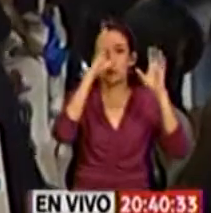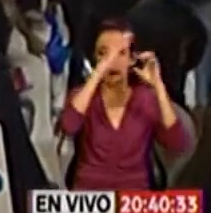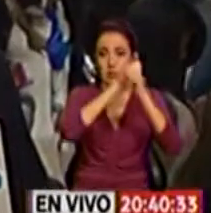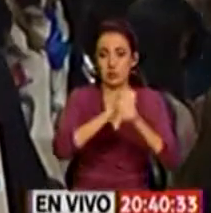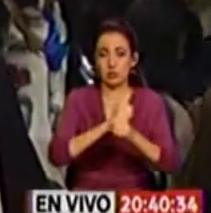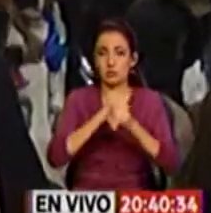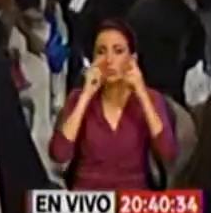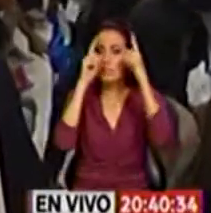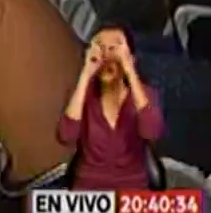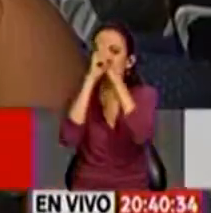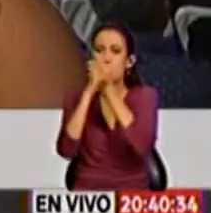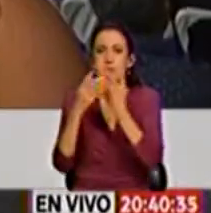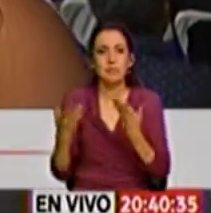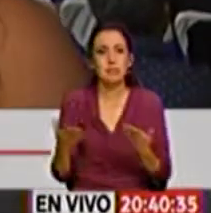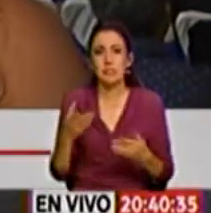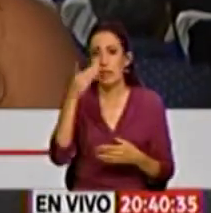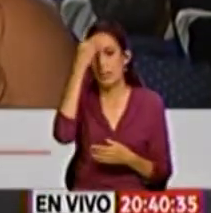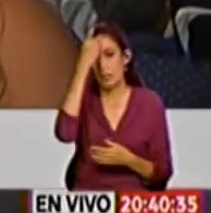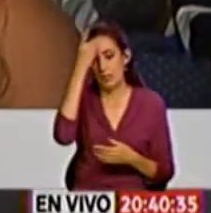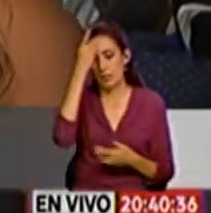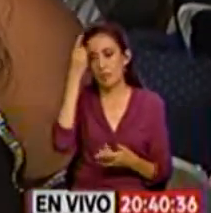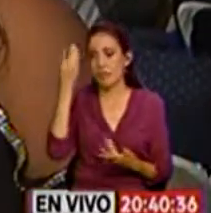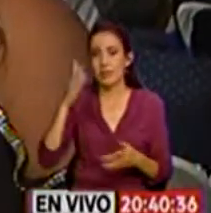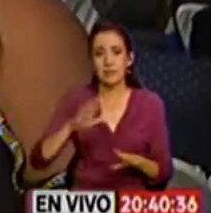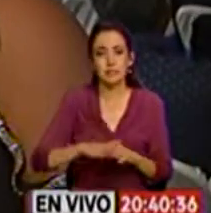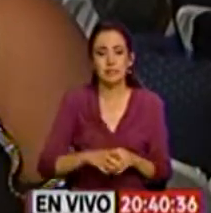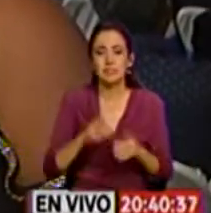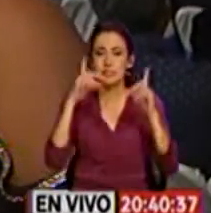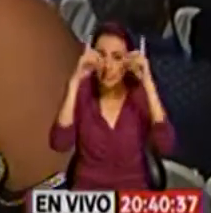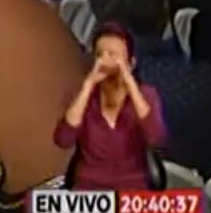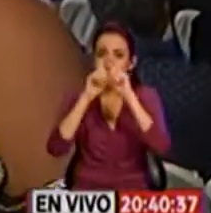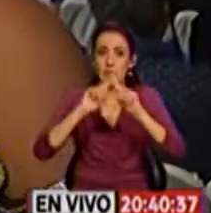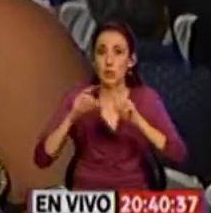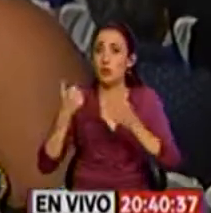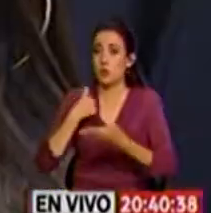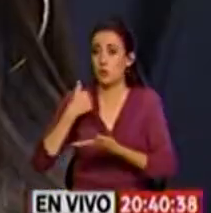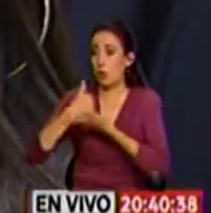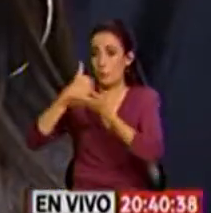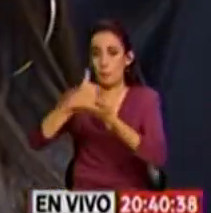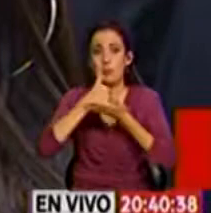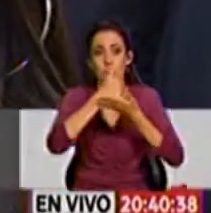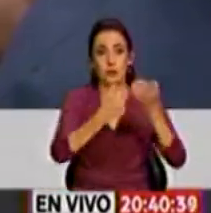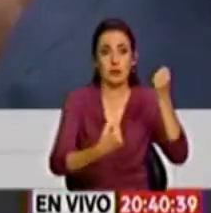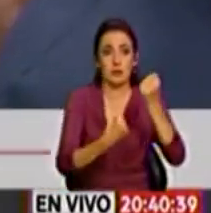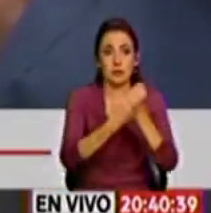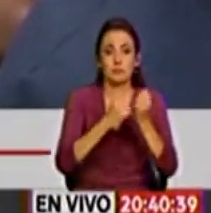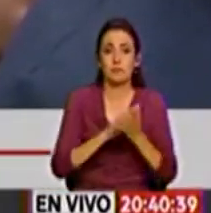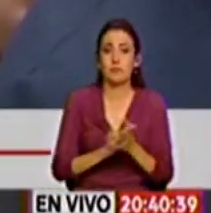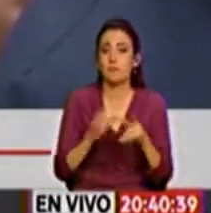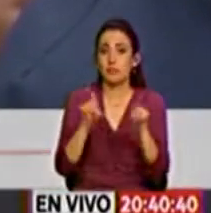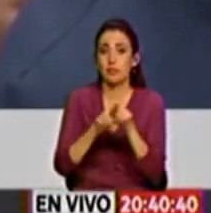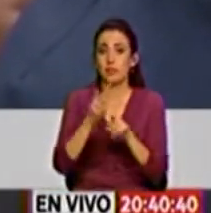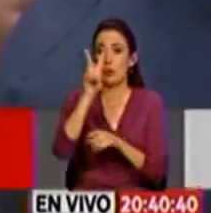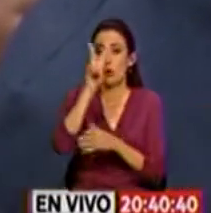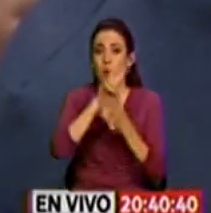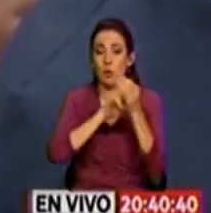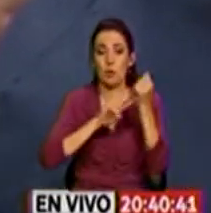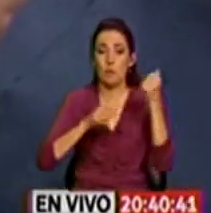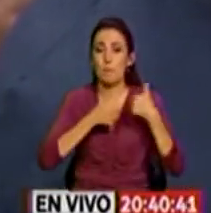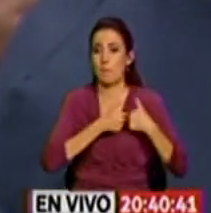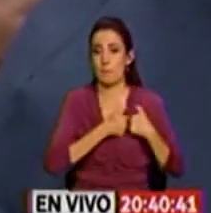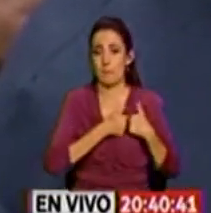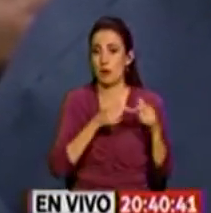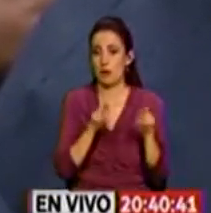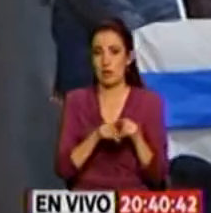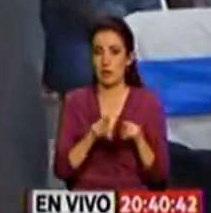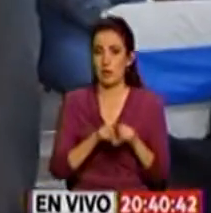todo por deberes, tareas. Apoyándole igual para que se supere, siga adelante. Estefanía y Carlos son una joven pareja que también